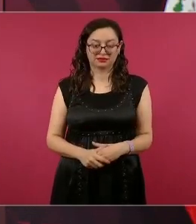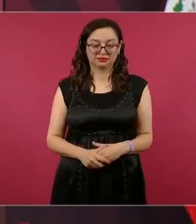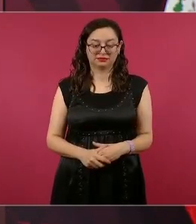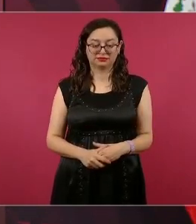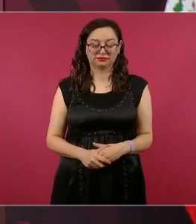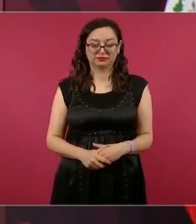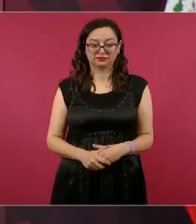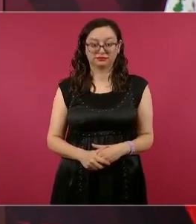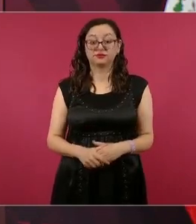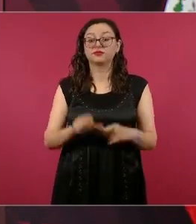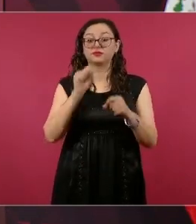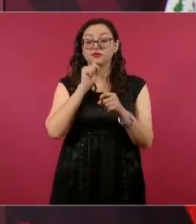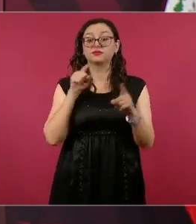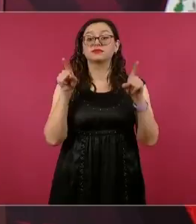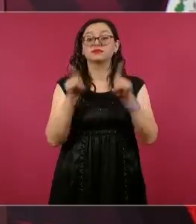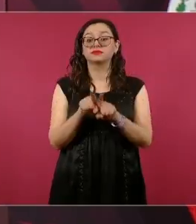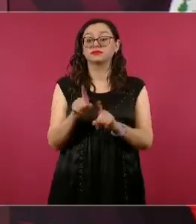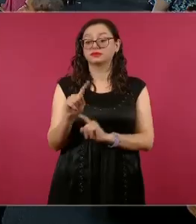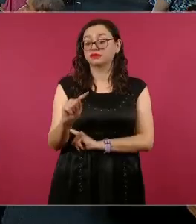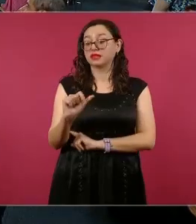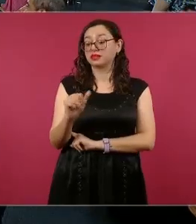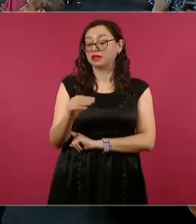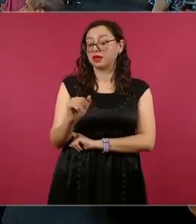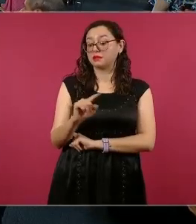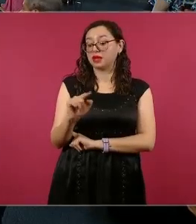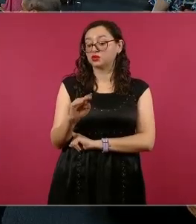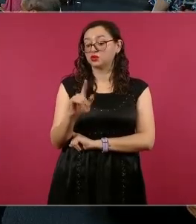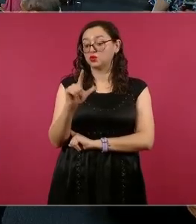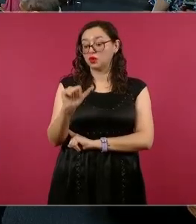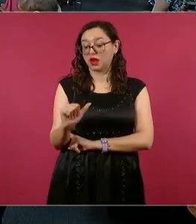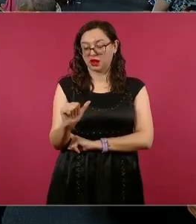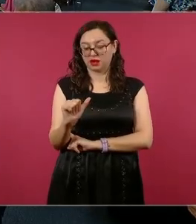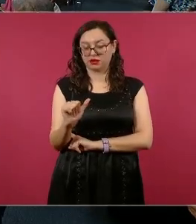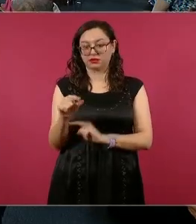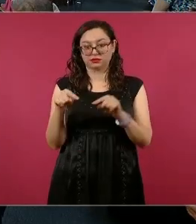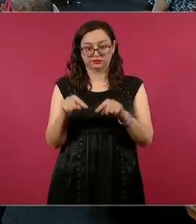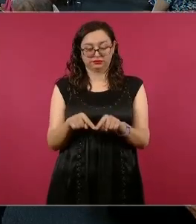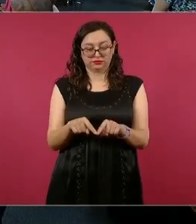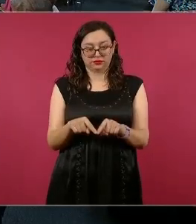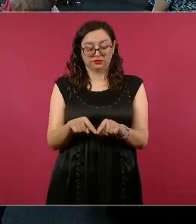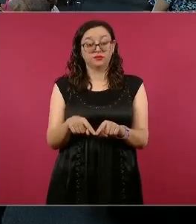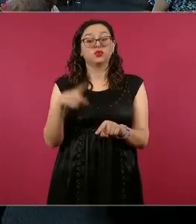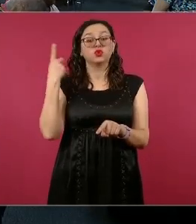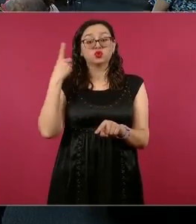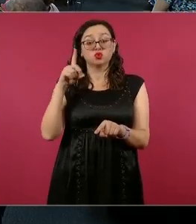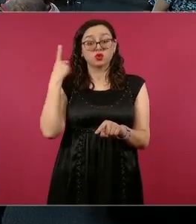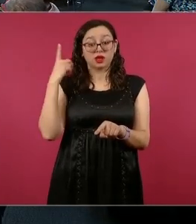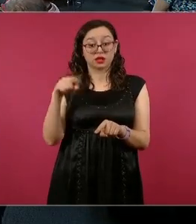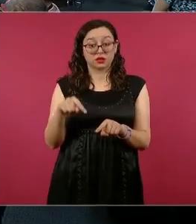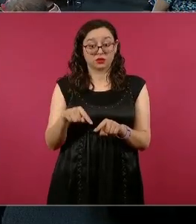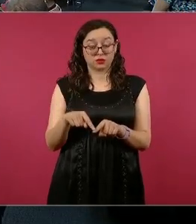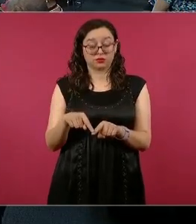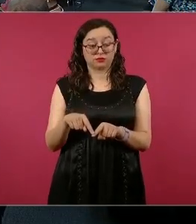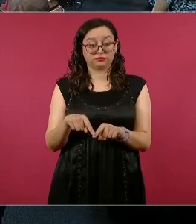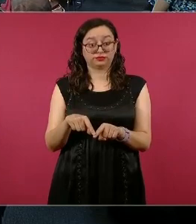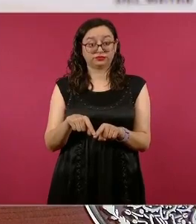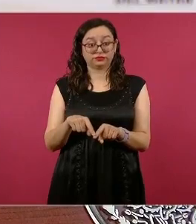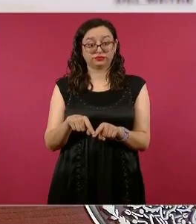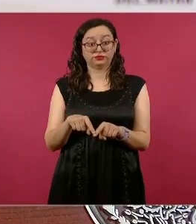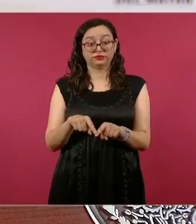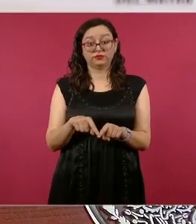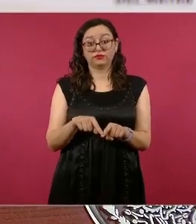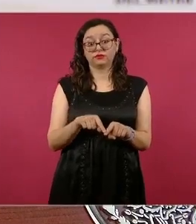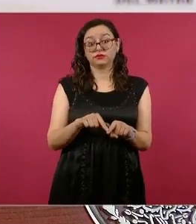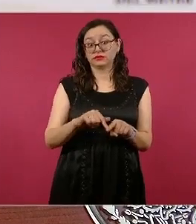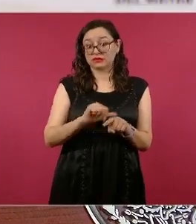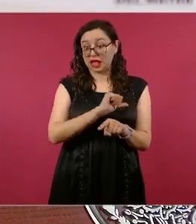Es lo mismo de Tamazula, que pertenece a Durango, pero de Tamazula